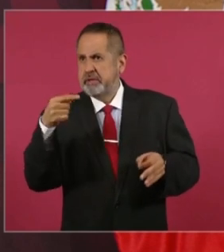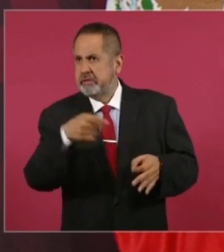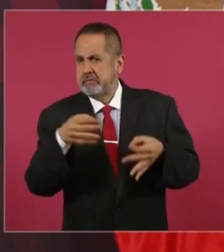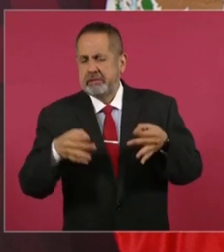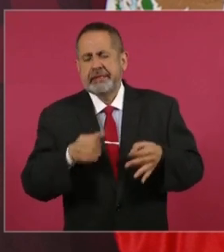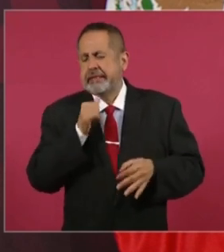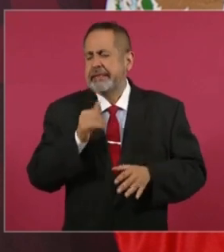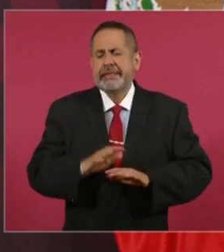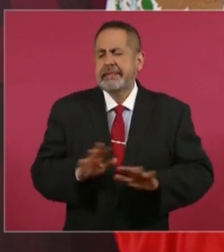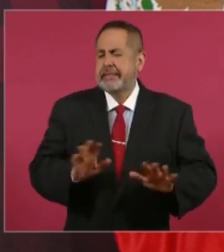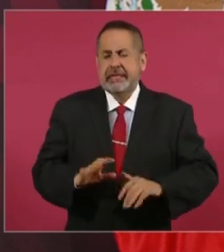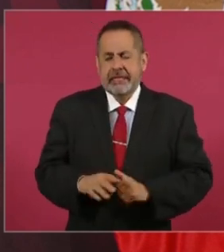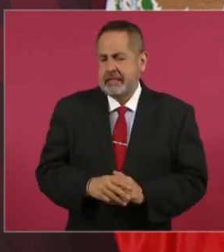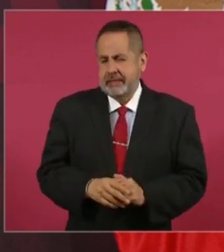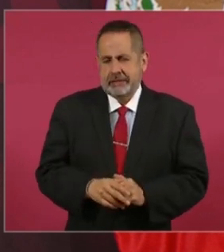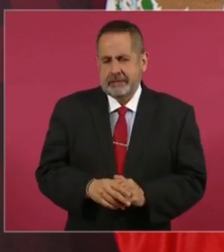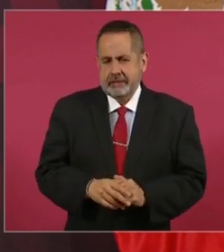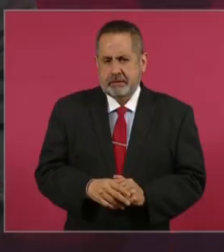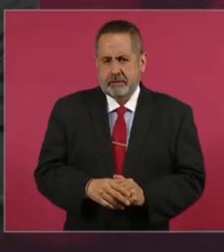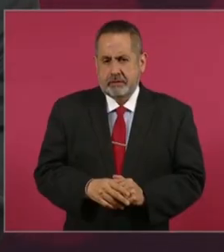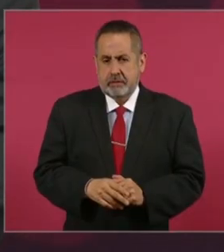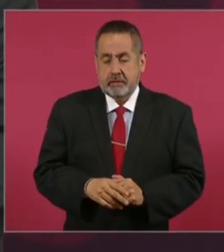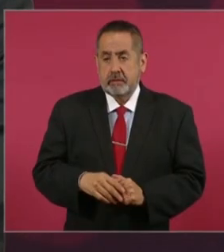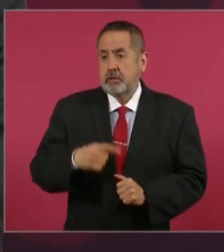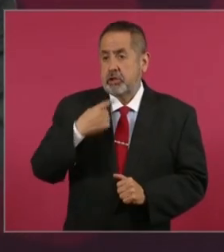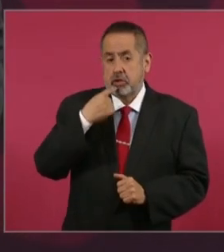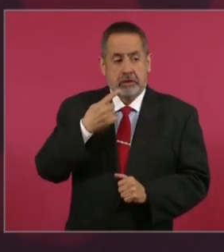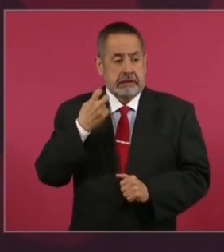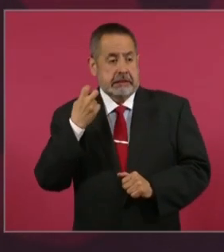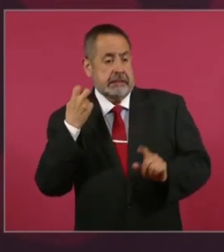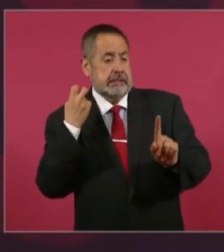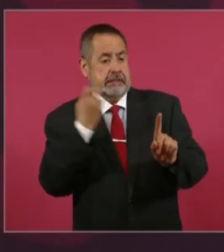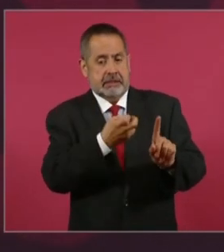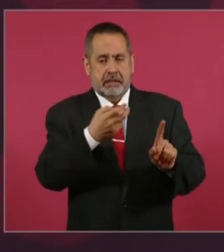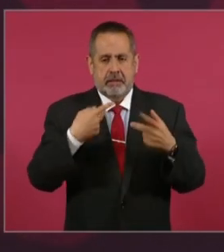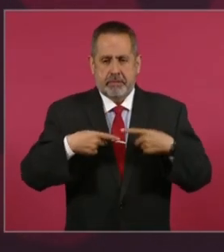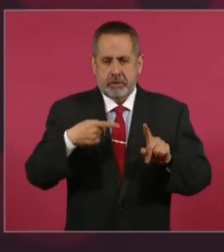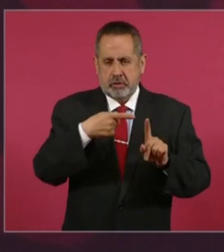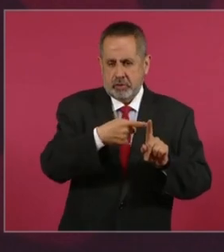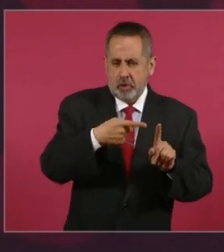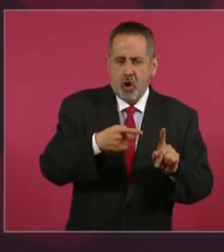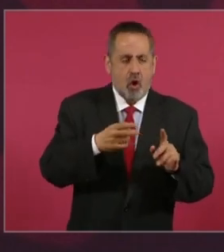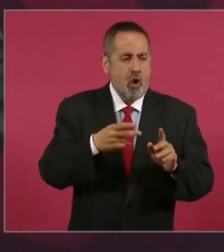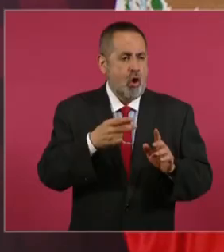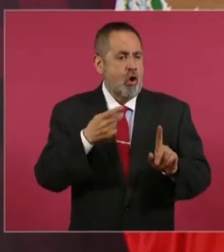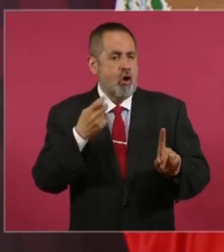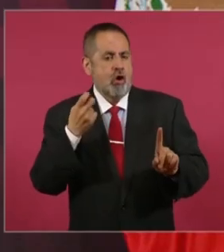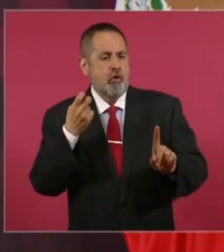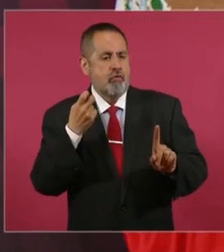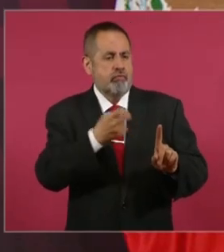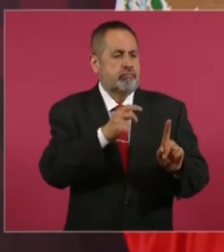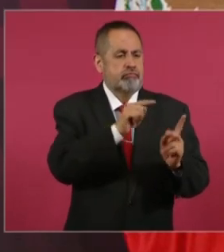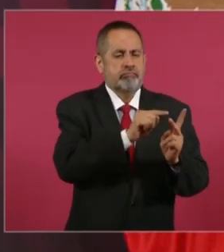pero denuncio, no al periodista o a los periodistas.